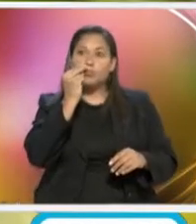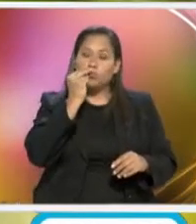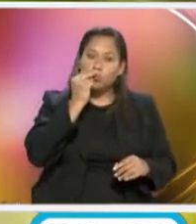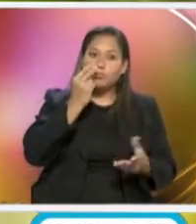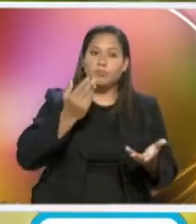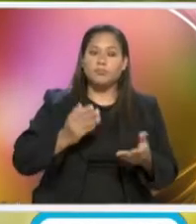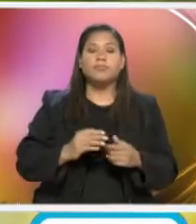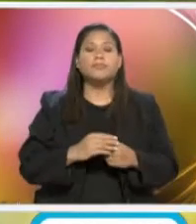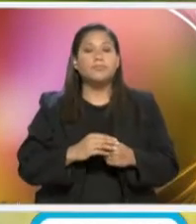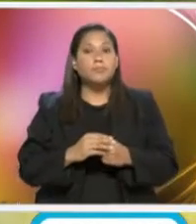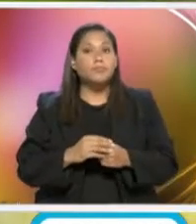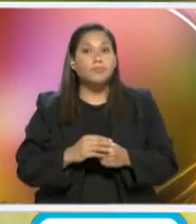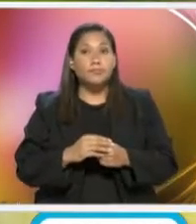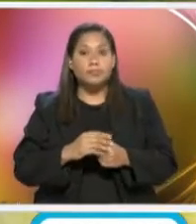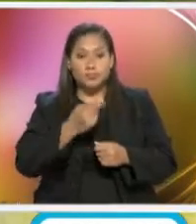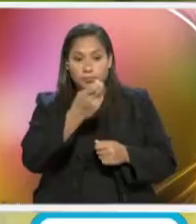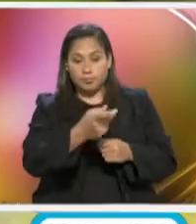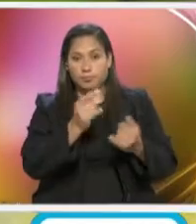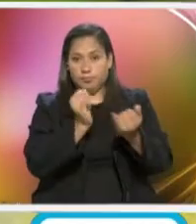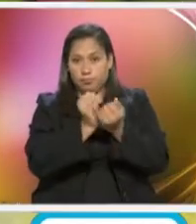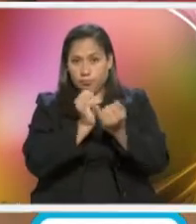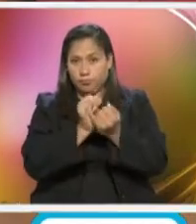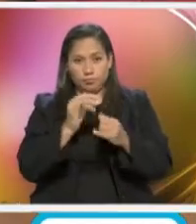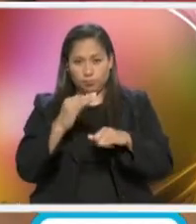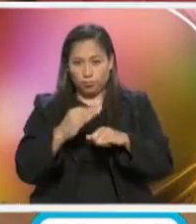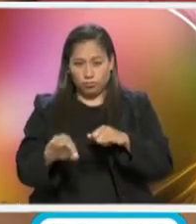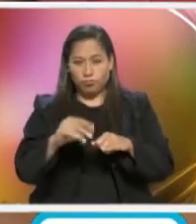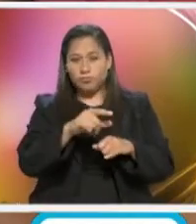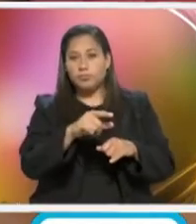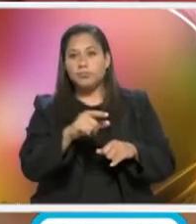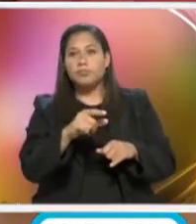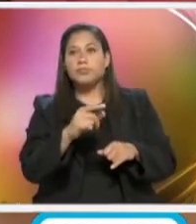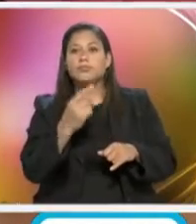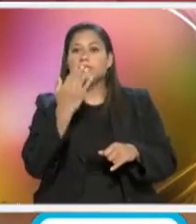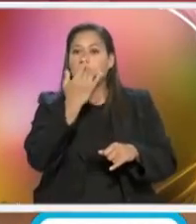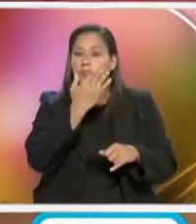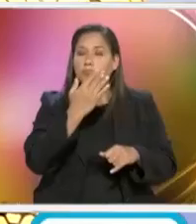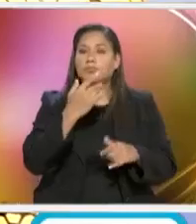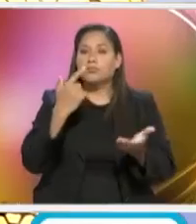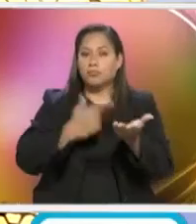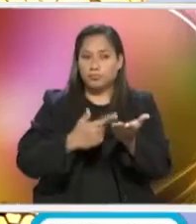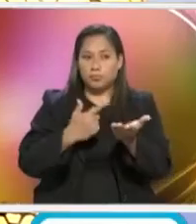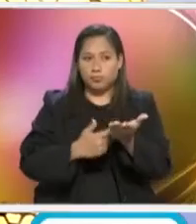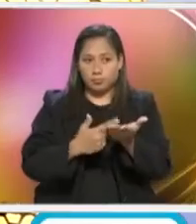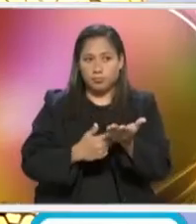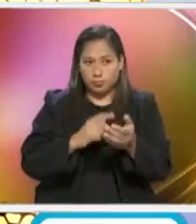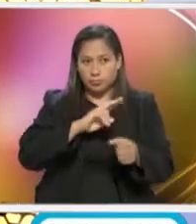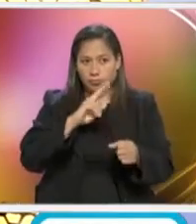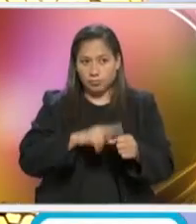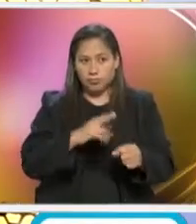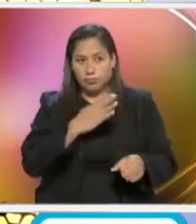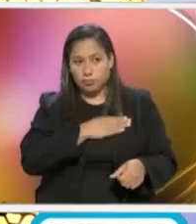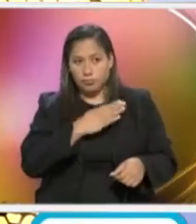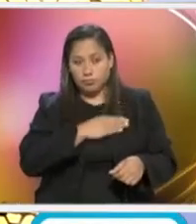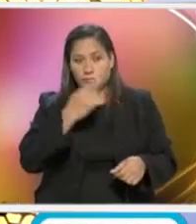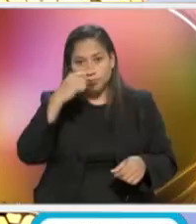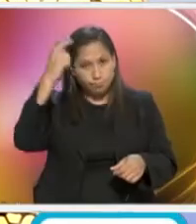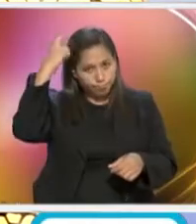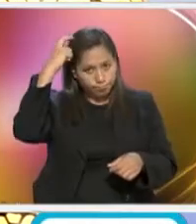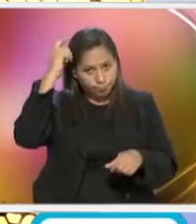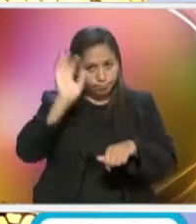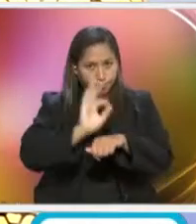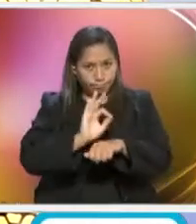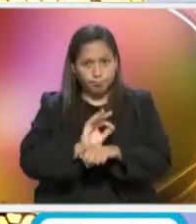nueces. Y bueno, estas también, estas últimas, son ricas en grasas Ya. buenas. Una grasa muy buena para el cerebro, además.